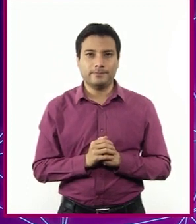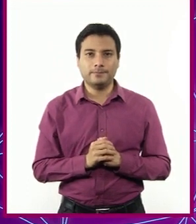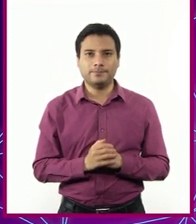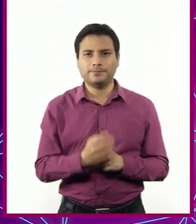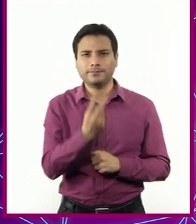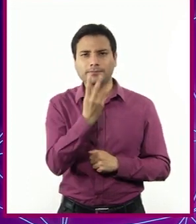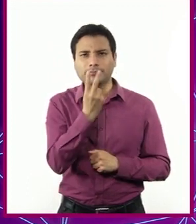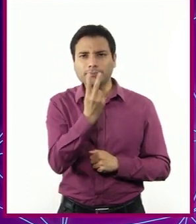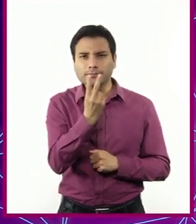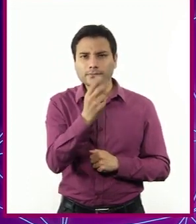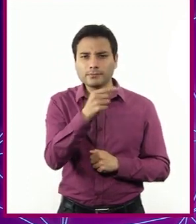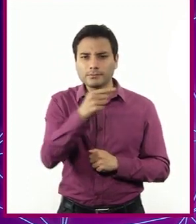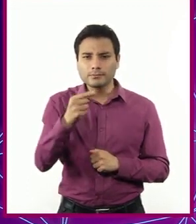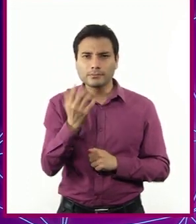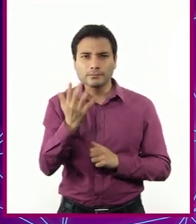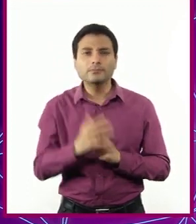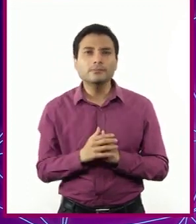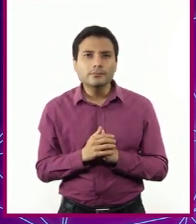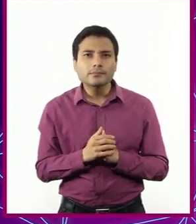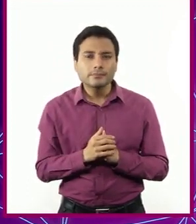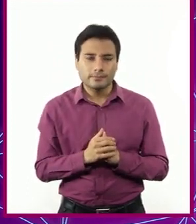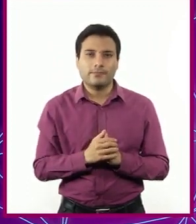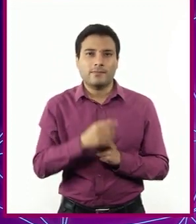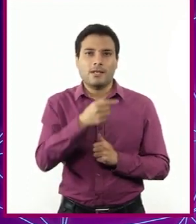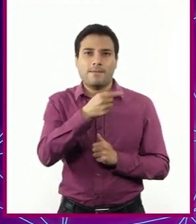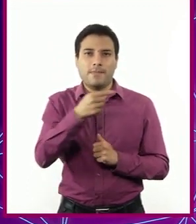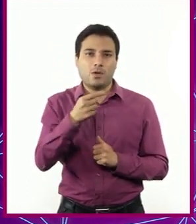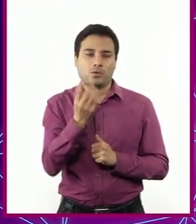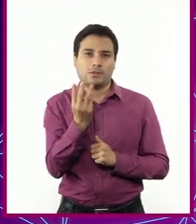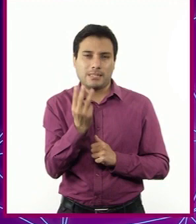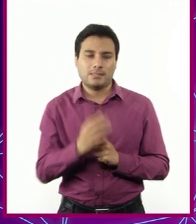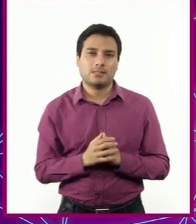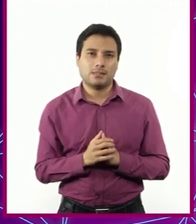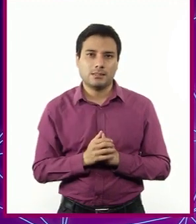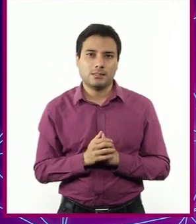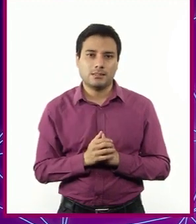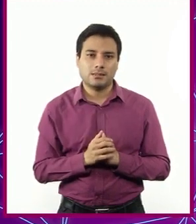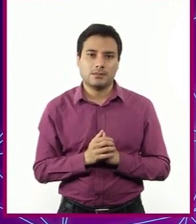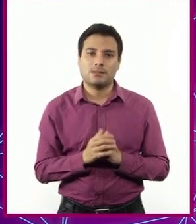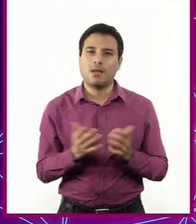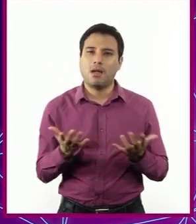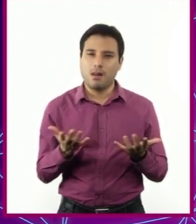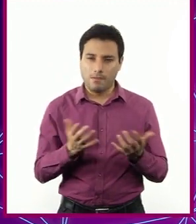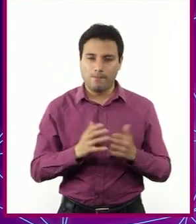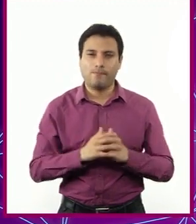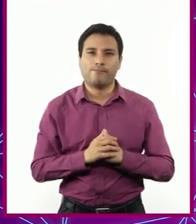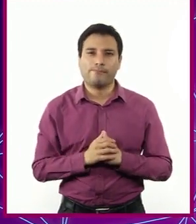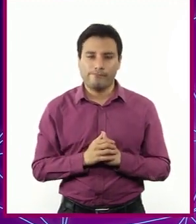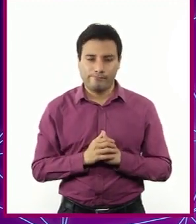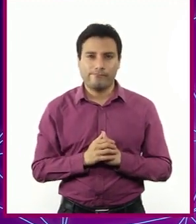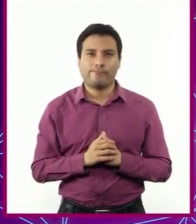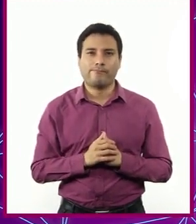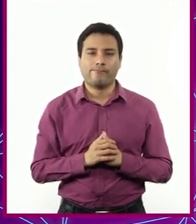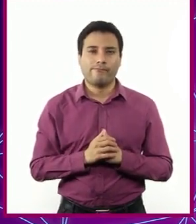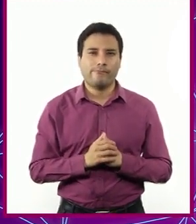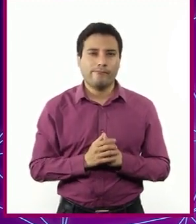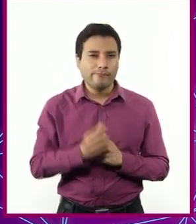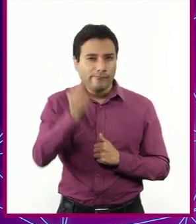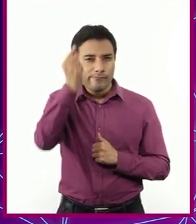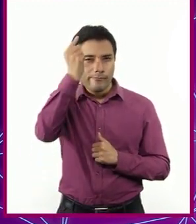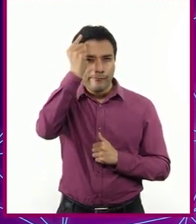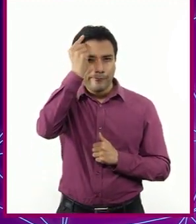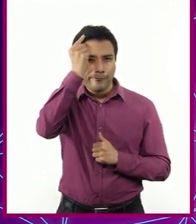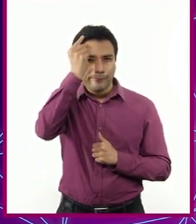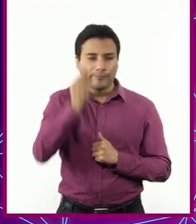menos 5 es igual a 3 negativo, entonces el cociente de 7 elevado a la 3